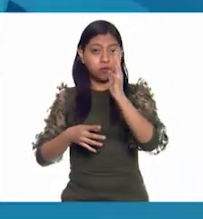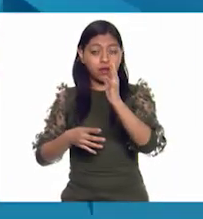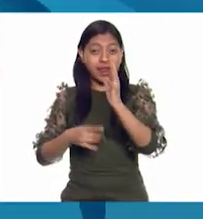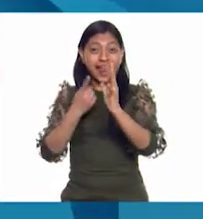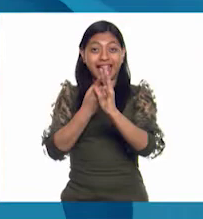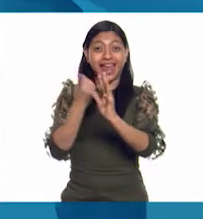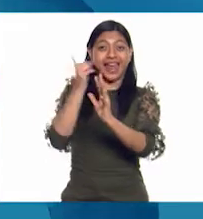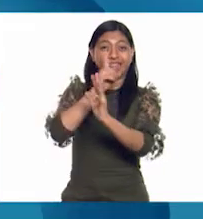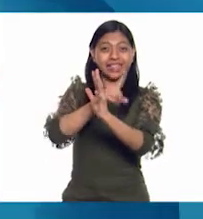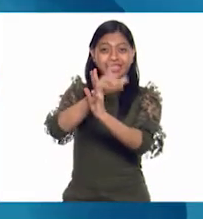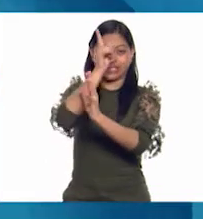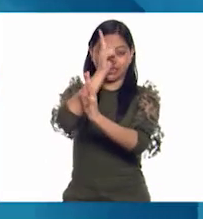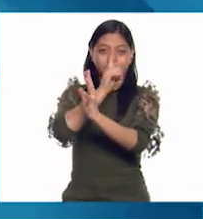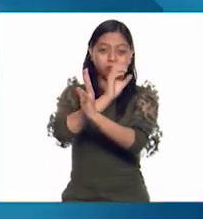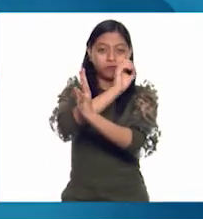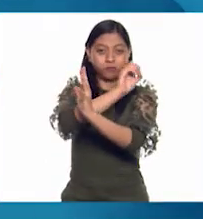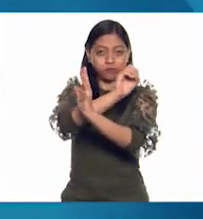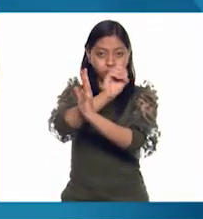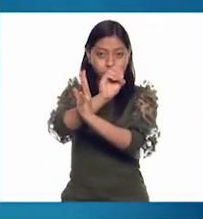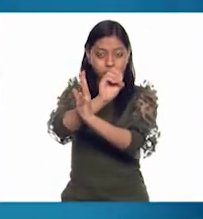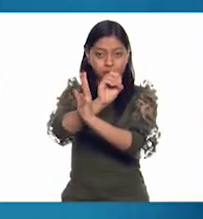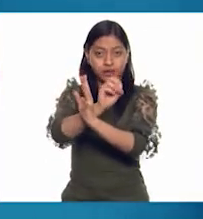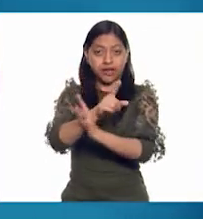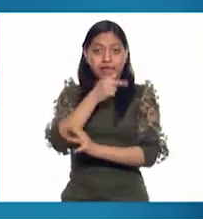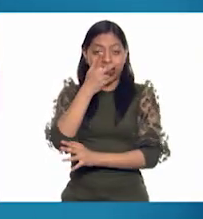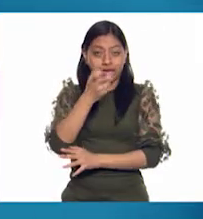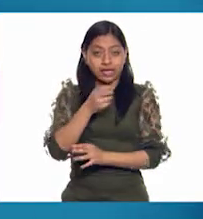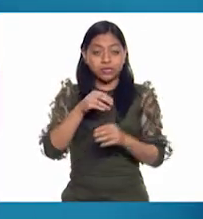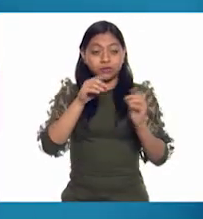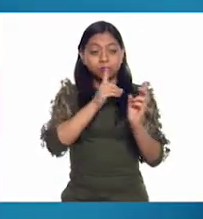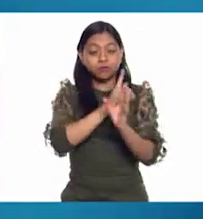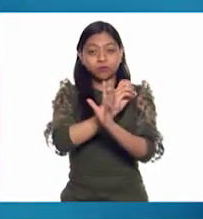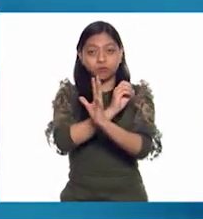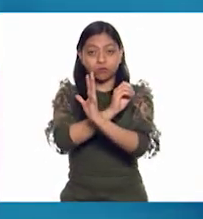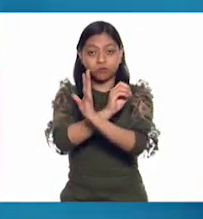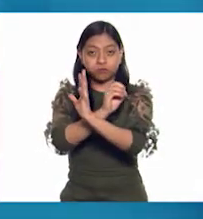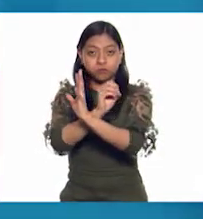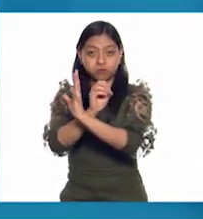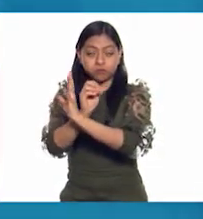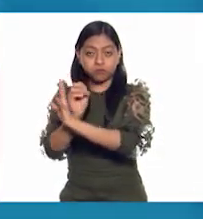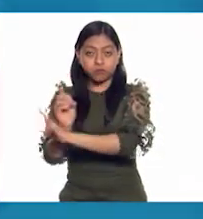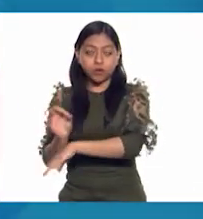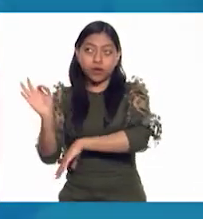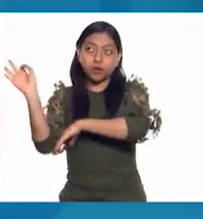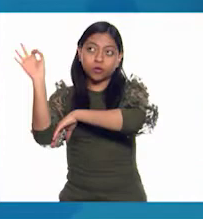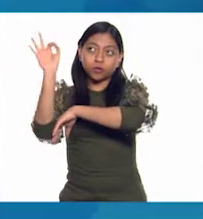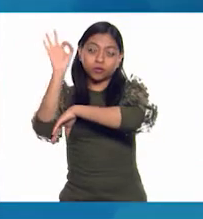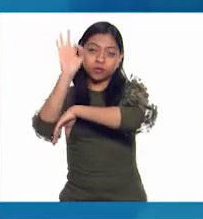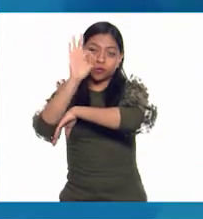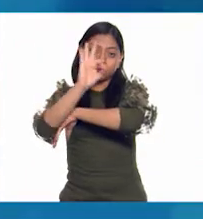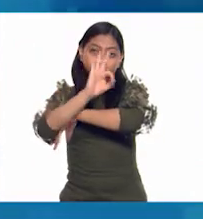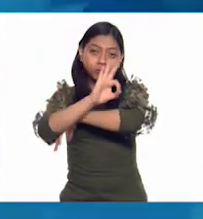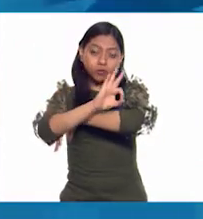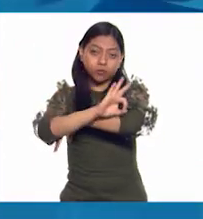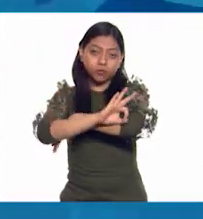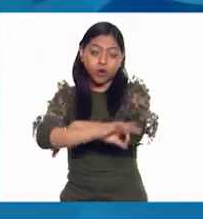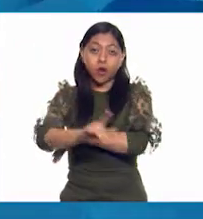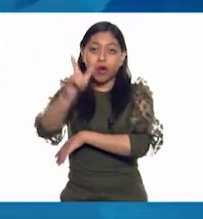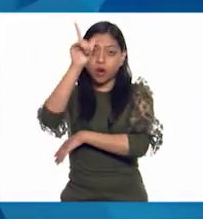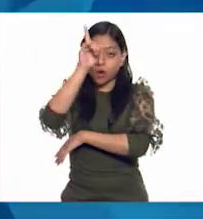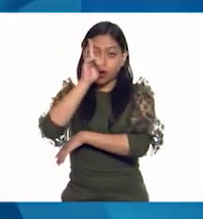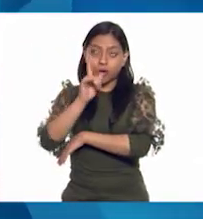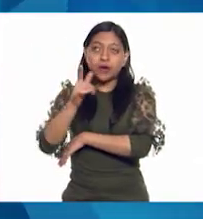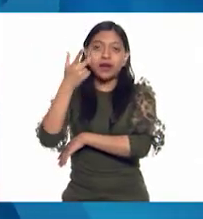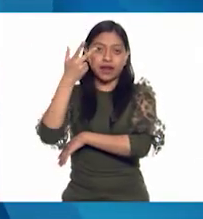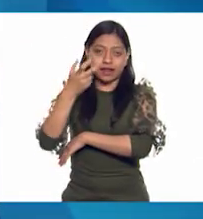luna. Por eso no se mueven juntos. Dura todo el día el sol, pero la luna de noche hace